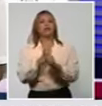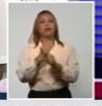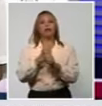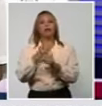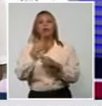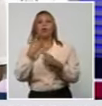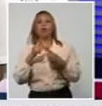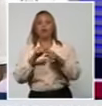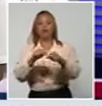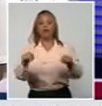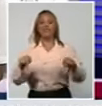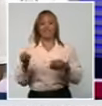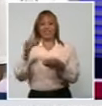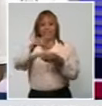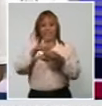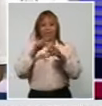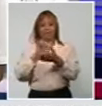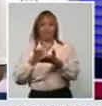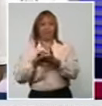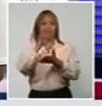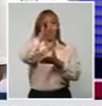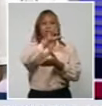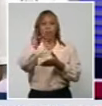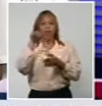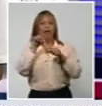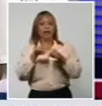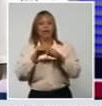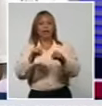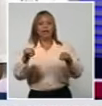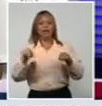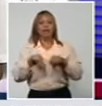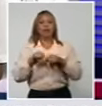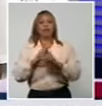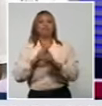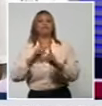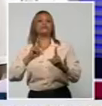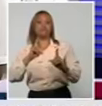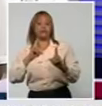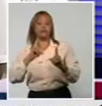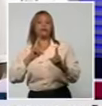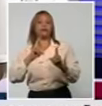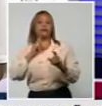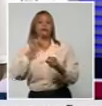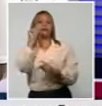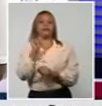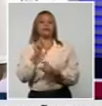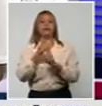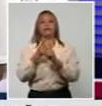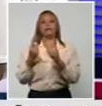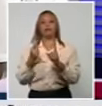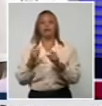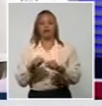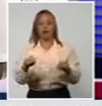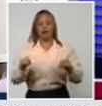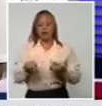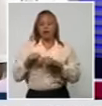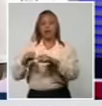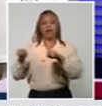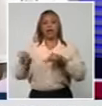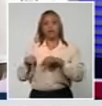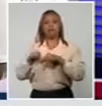dentro de los aeropuertos que ha permitido en la práctica real garantizar un distanciamiento social, cada uno adaptado a las